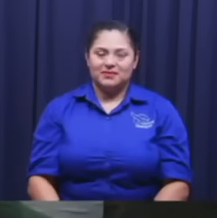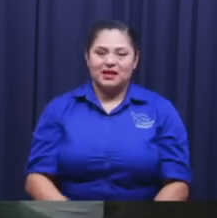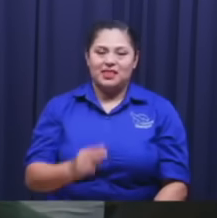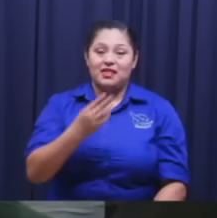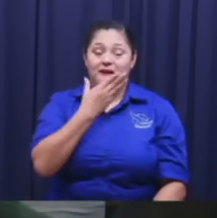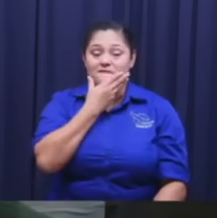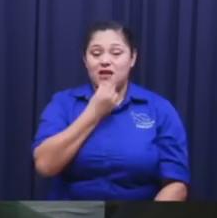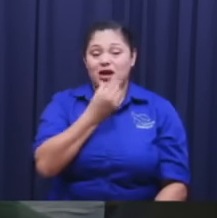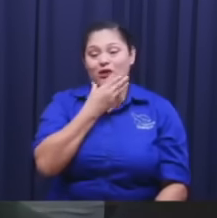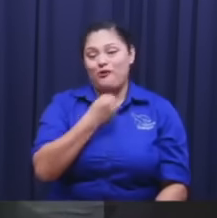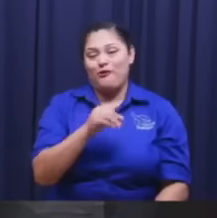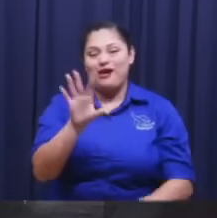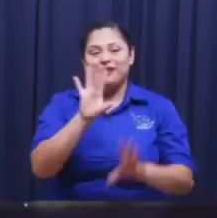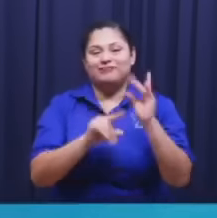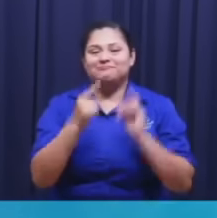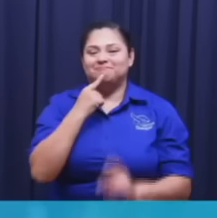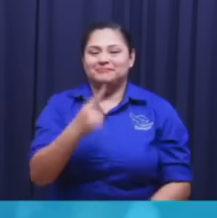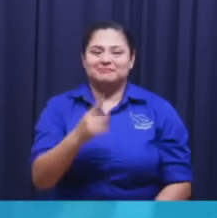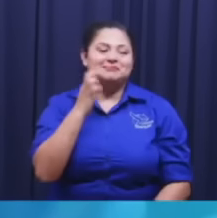viejo.